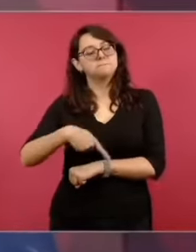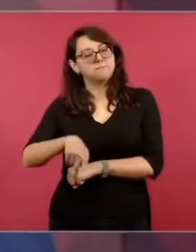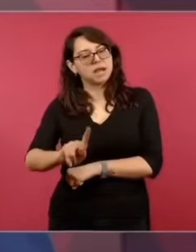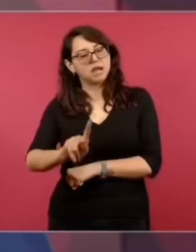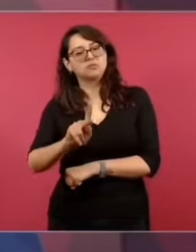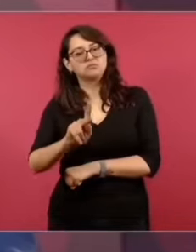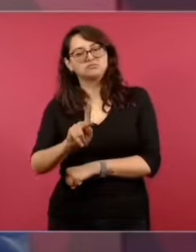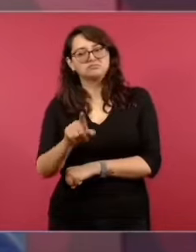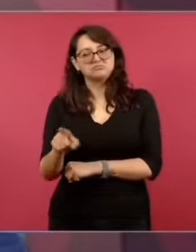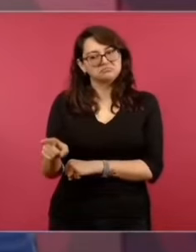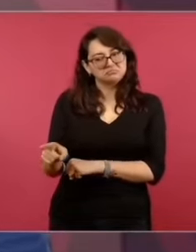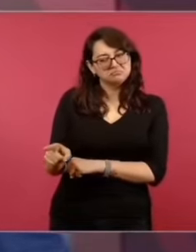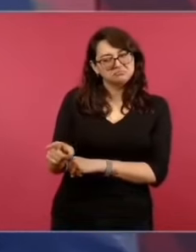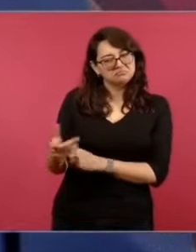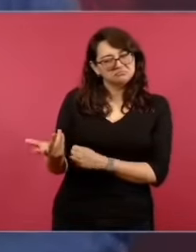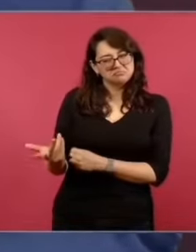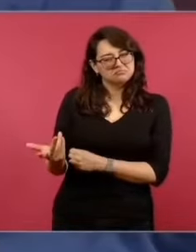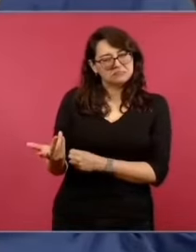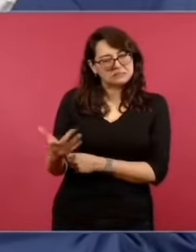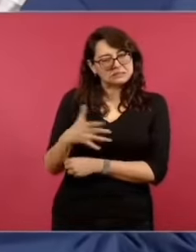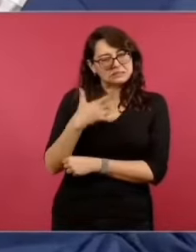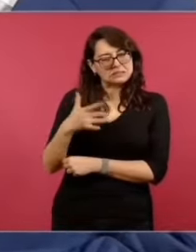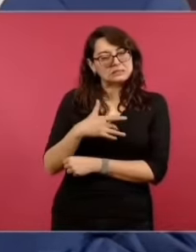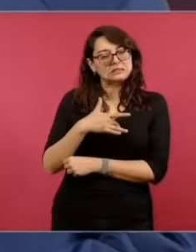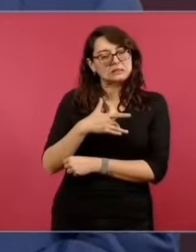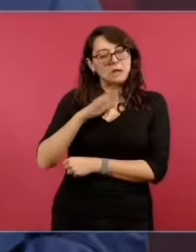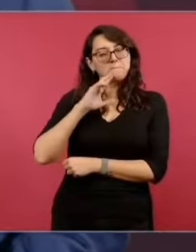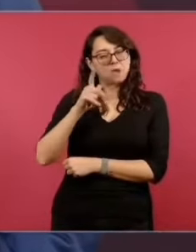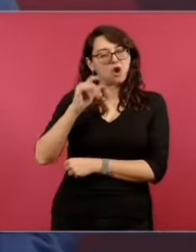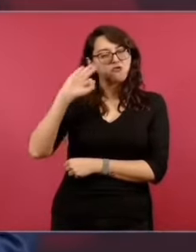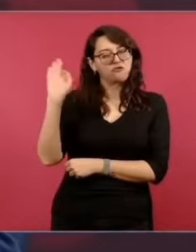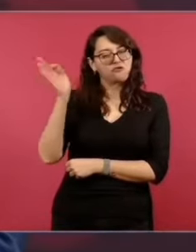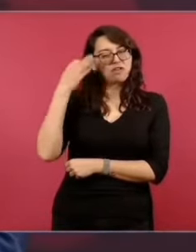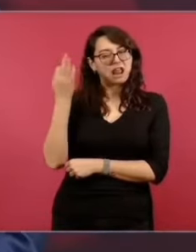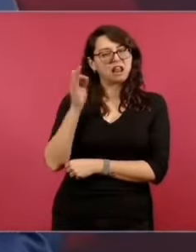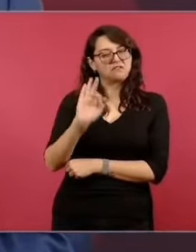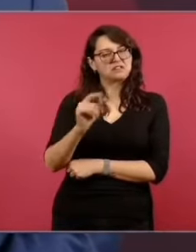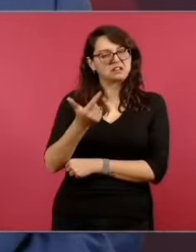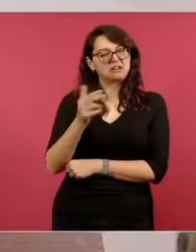si es necesaria la intervención de la Fiscalía General de la República.